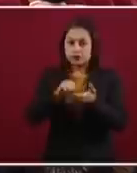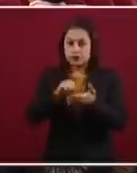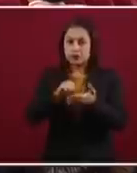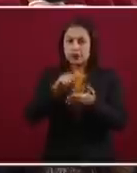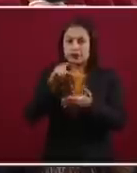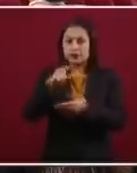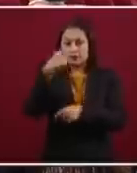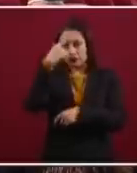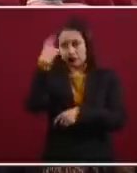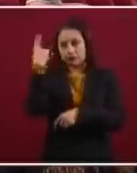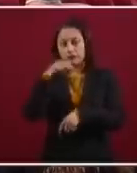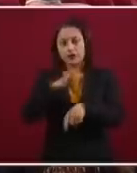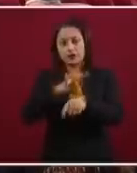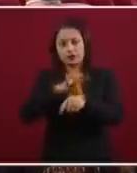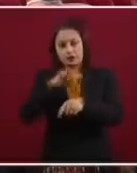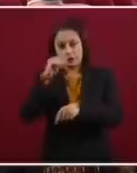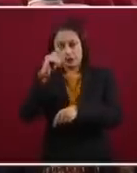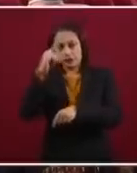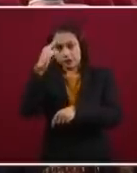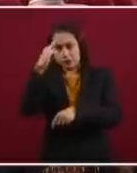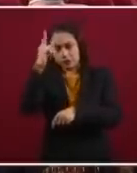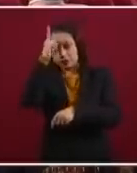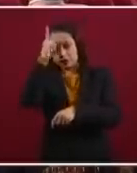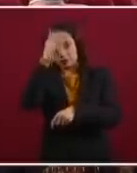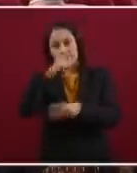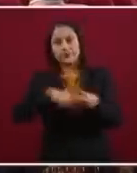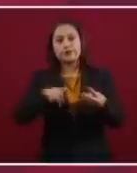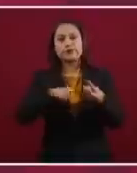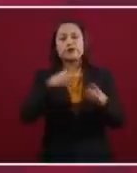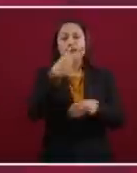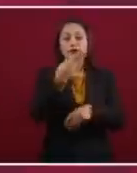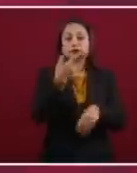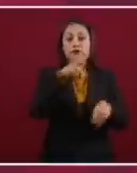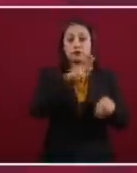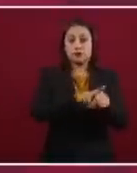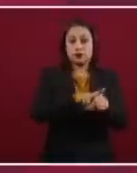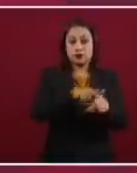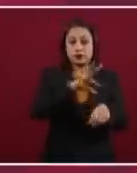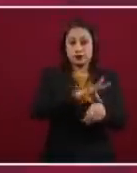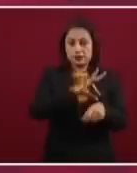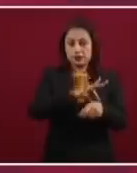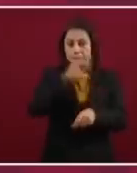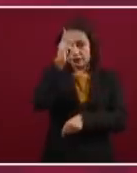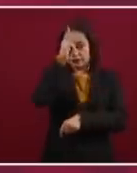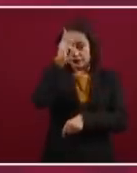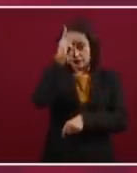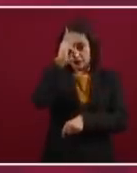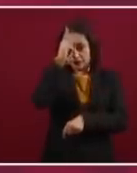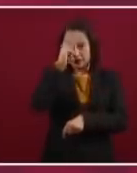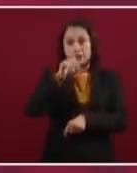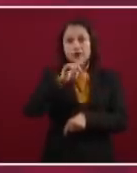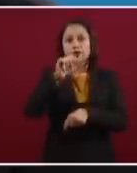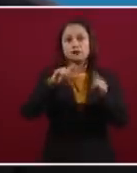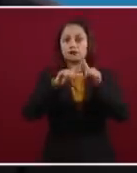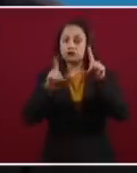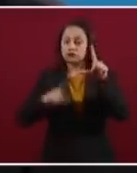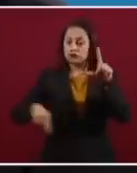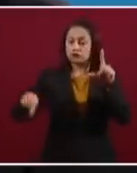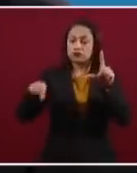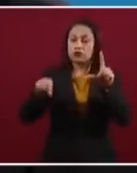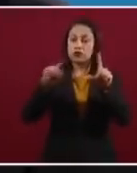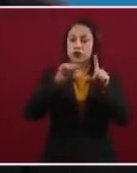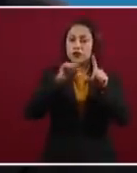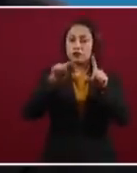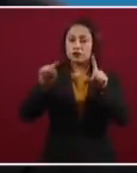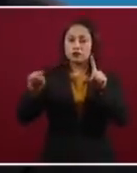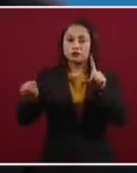prácticamente 3 hospitales psiquiátricos federales en la mitad un poquito más de la mitad de los estados hospitales